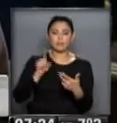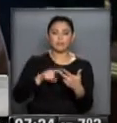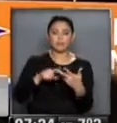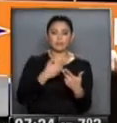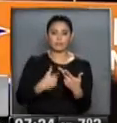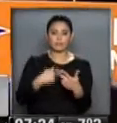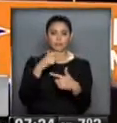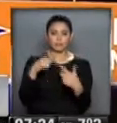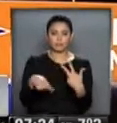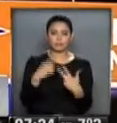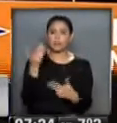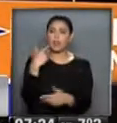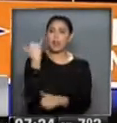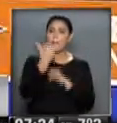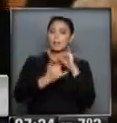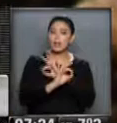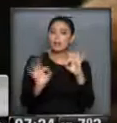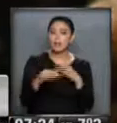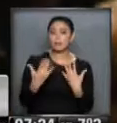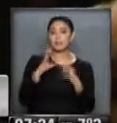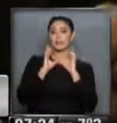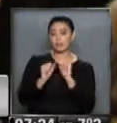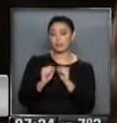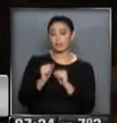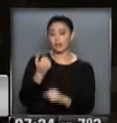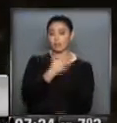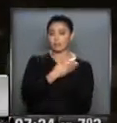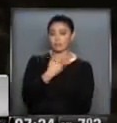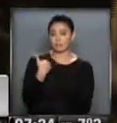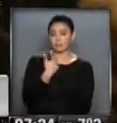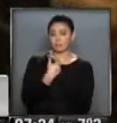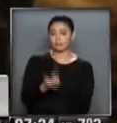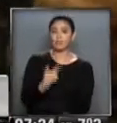Entonces, ante la falta de respuesta, la Secretaría Ejecutiva propone separar